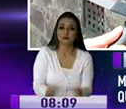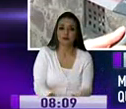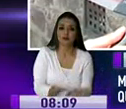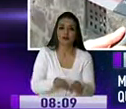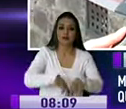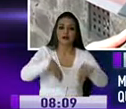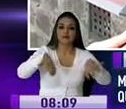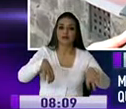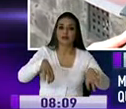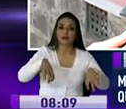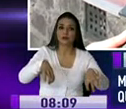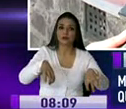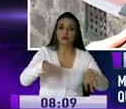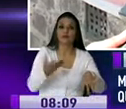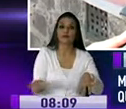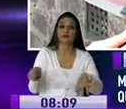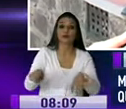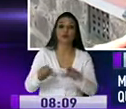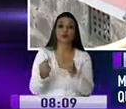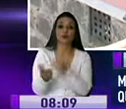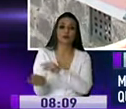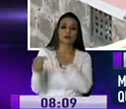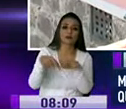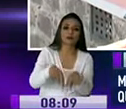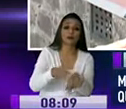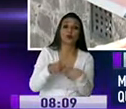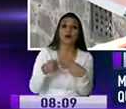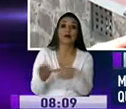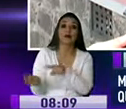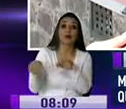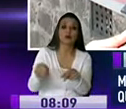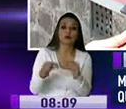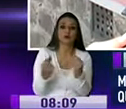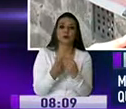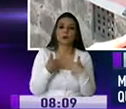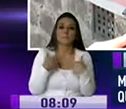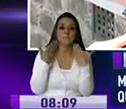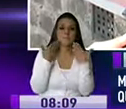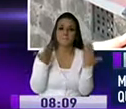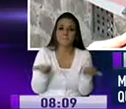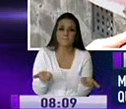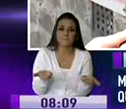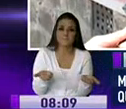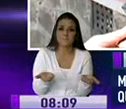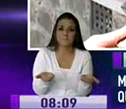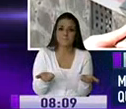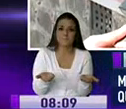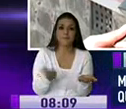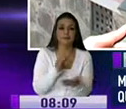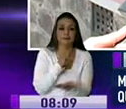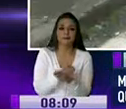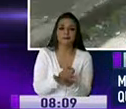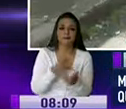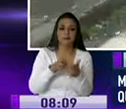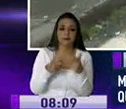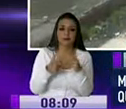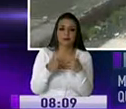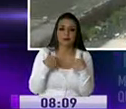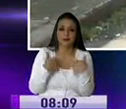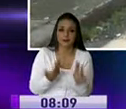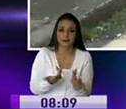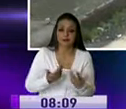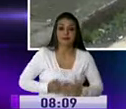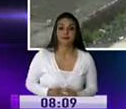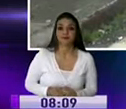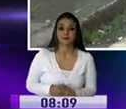se queda hasta que llegue la otra cuadrilla. ¿Cuándo llegará la otra cuadrilla? Eso realmente es un verdadero misterio. Entonces, al ser un